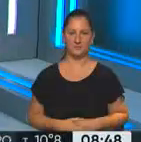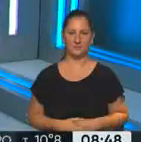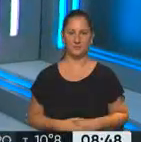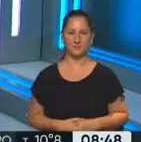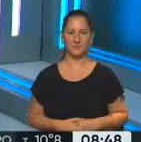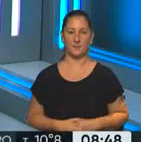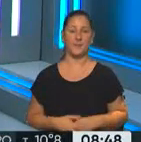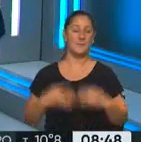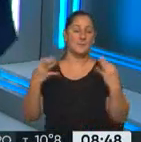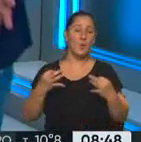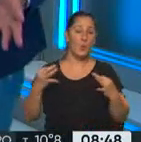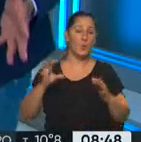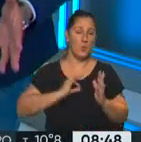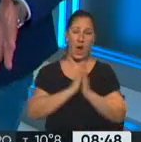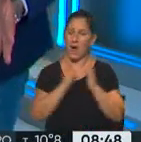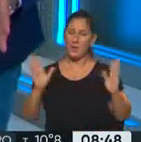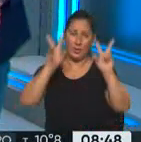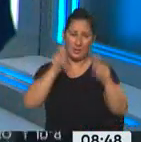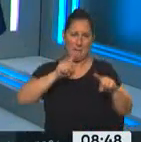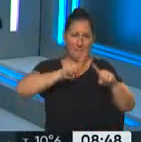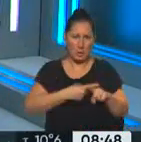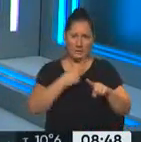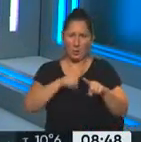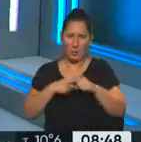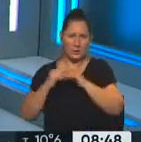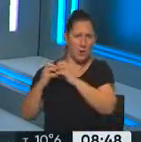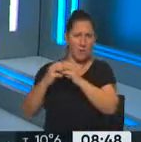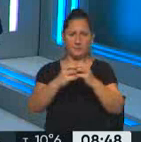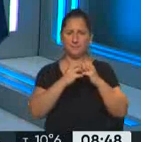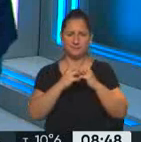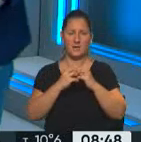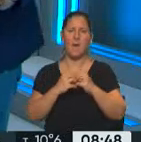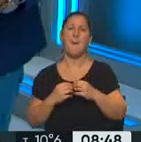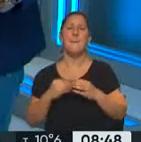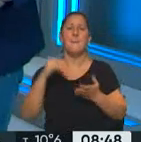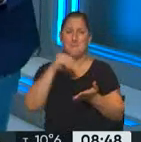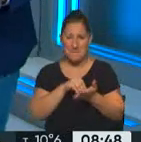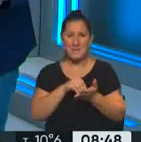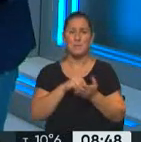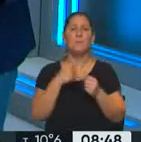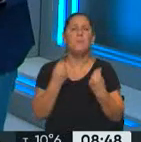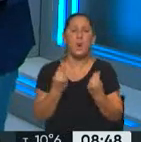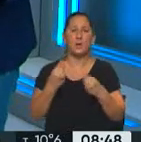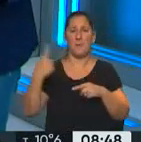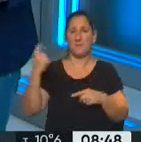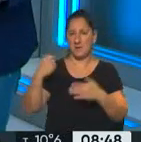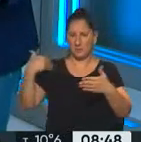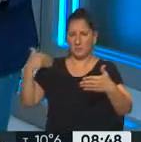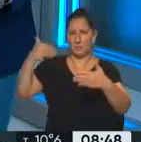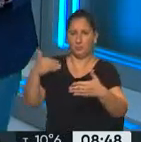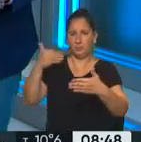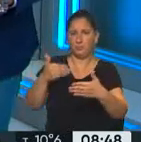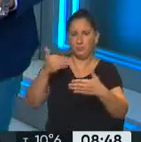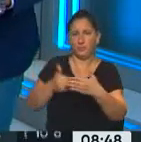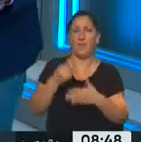Bueno, es indudablemente un año muy político el que estamos transcurriendo y será aún más con el paso de los meses camino a lo que